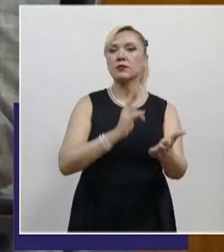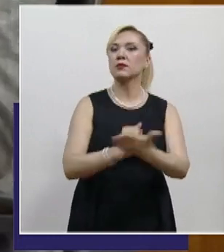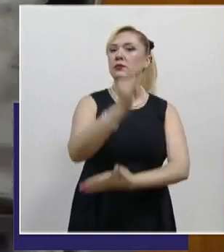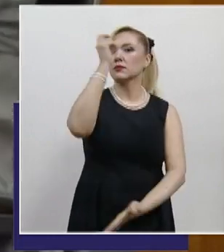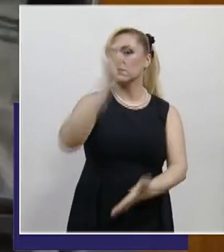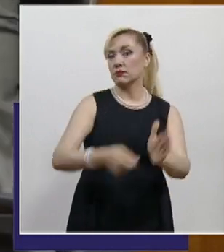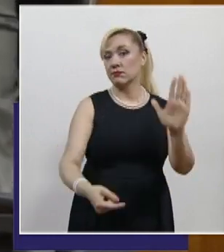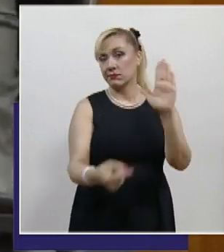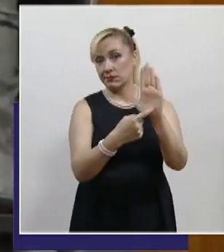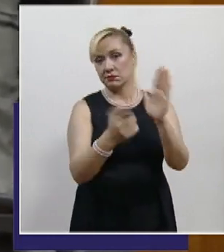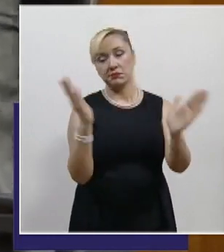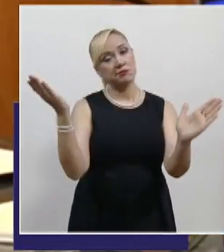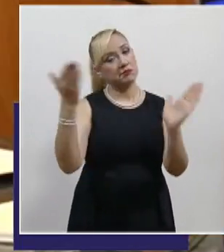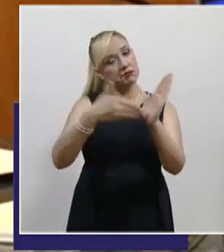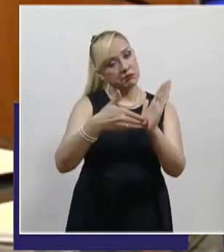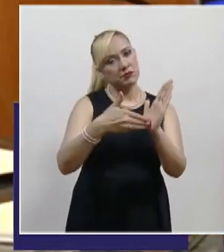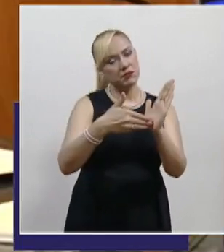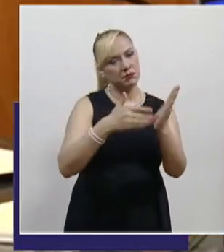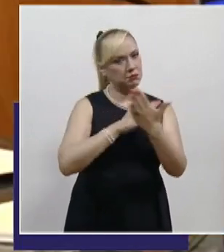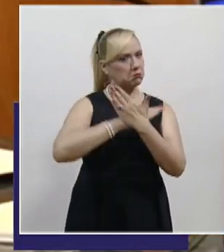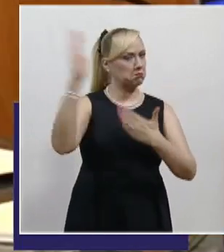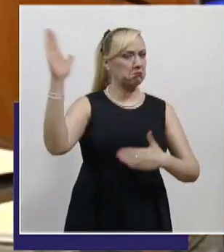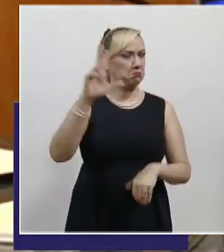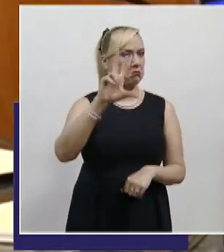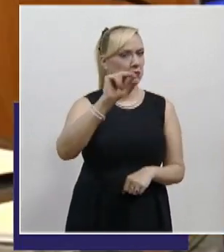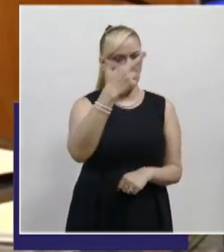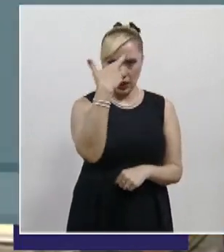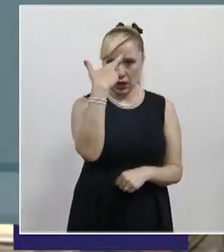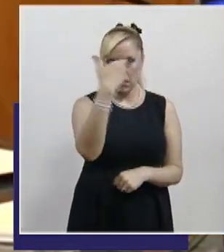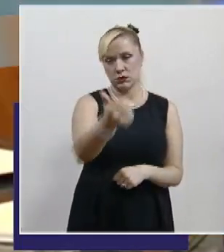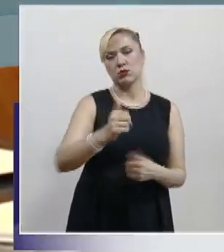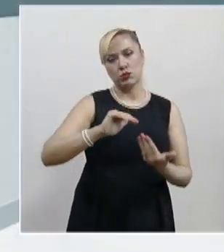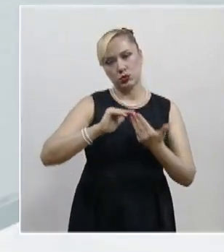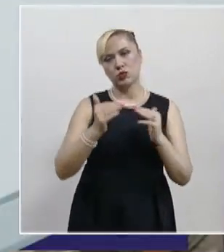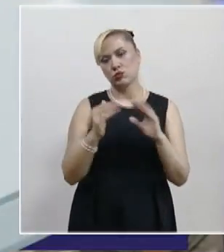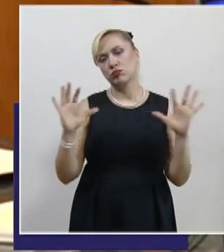desestimó que dicha multa fuera desproporcionada.